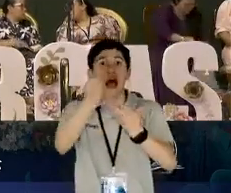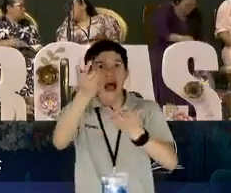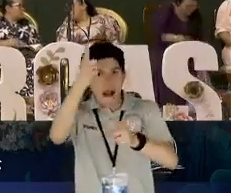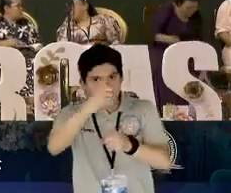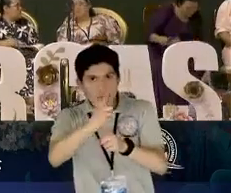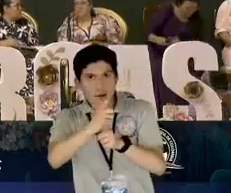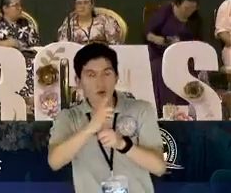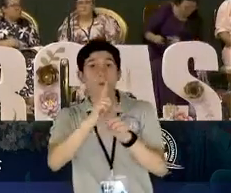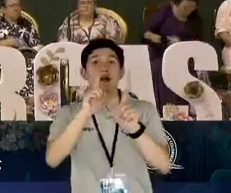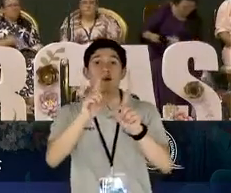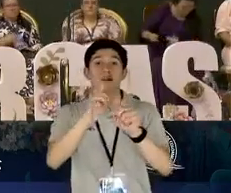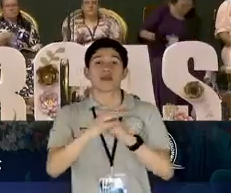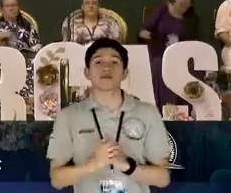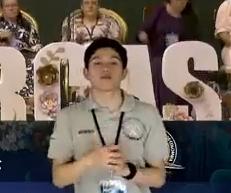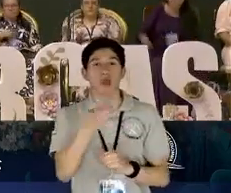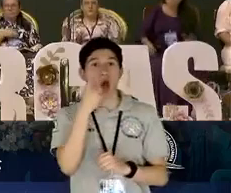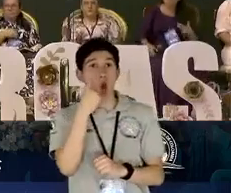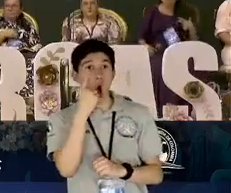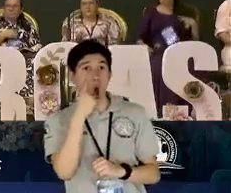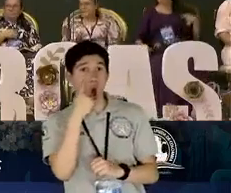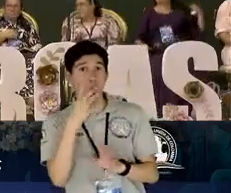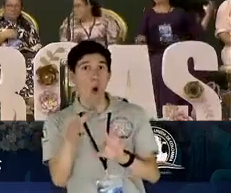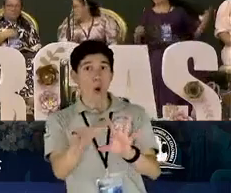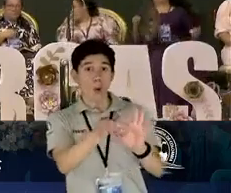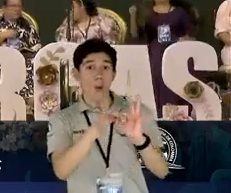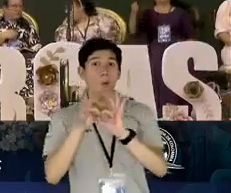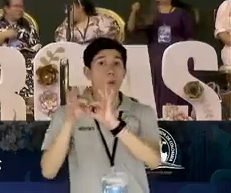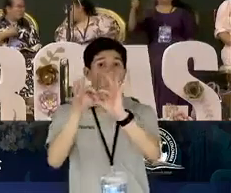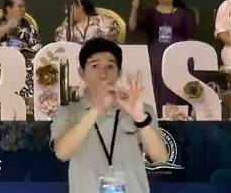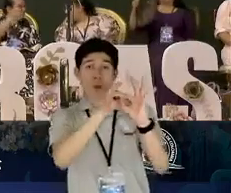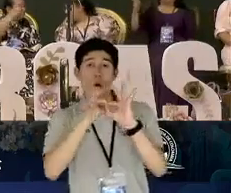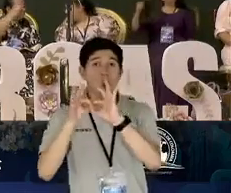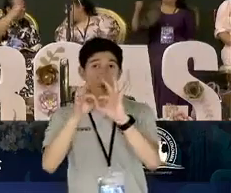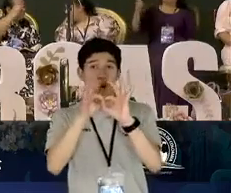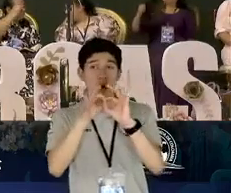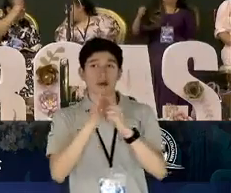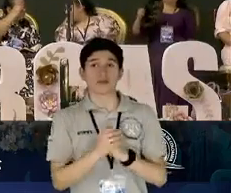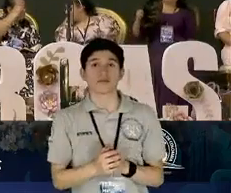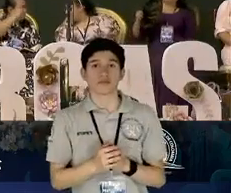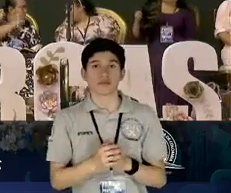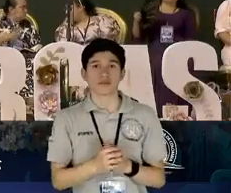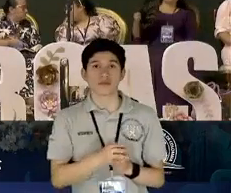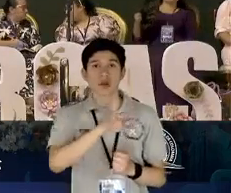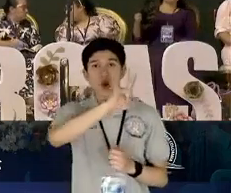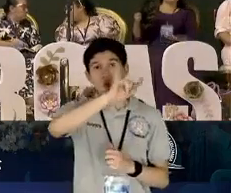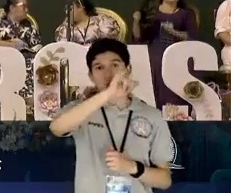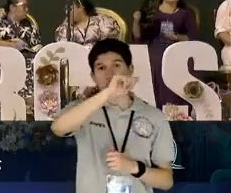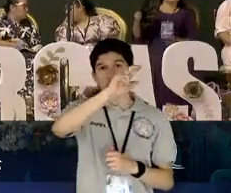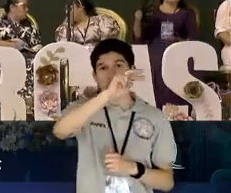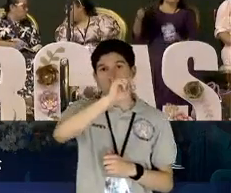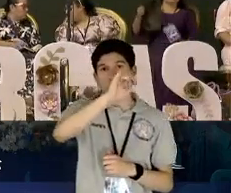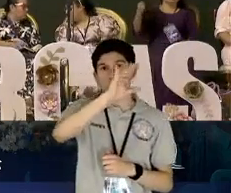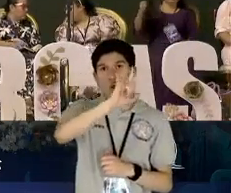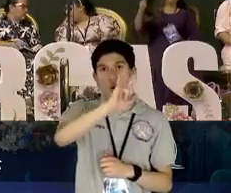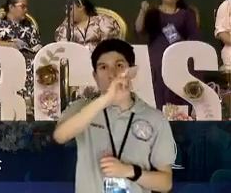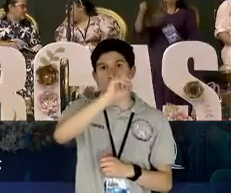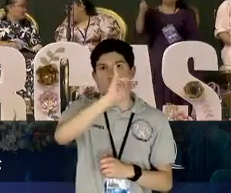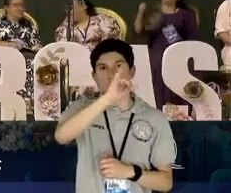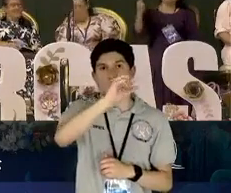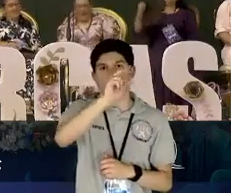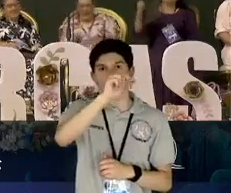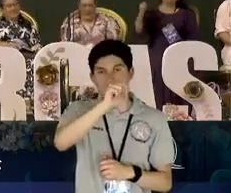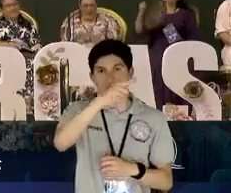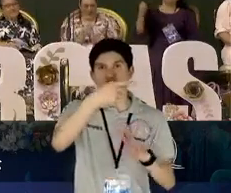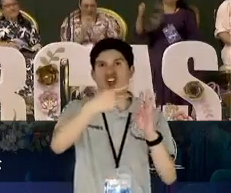la unidad es diferente. Es más, la unión es sinónimo de pluralidad, porque se requiere de un grupo de